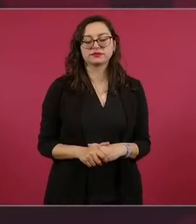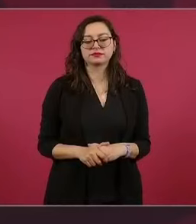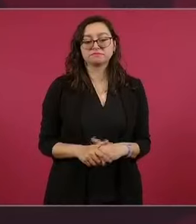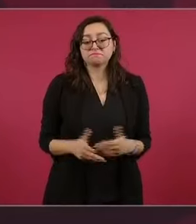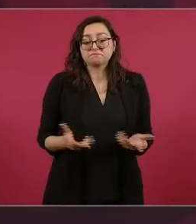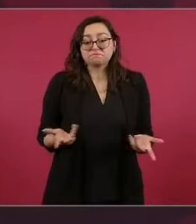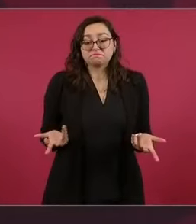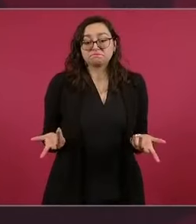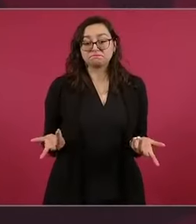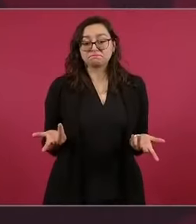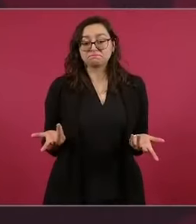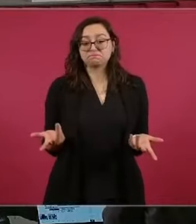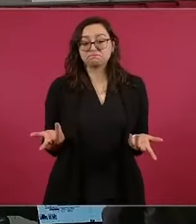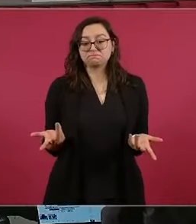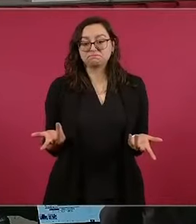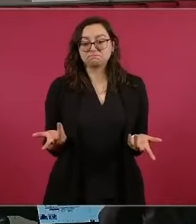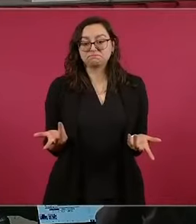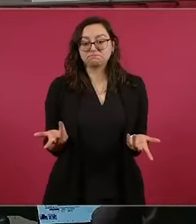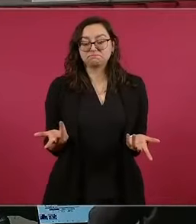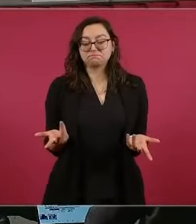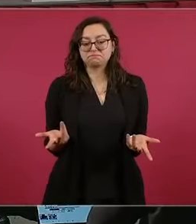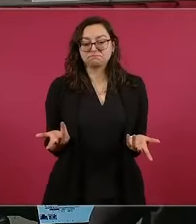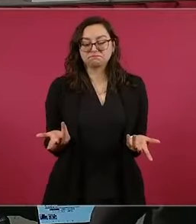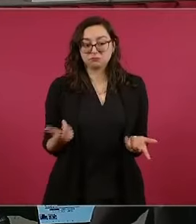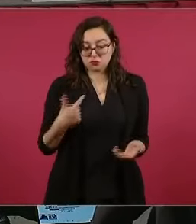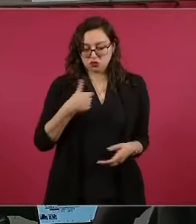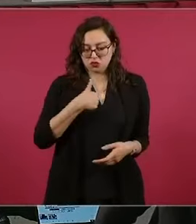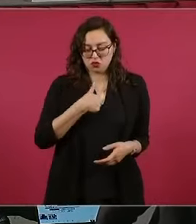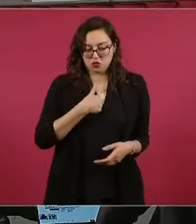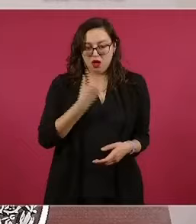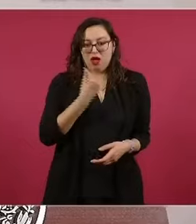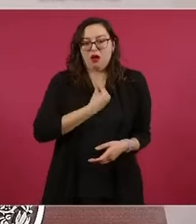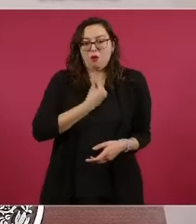Entonces se resiste